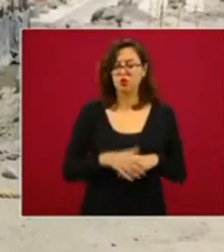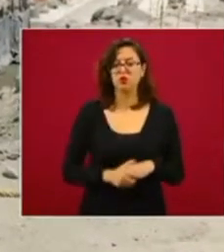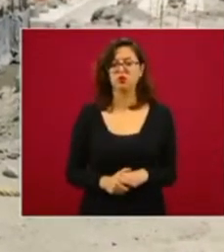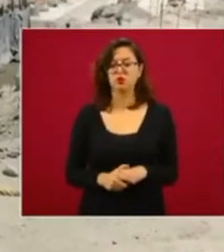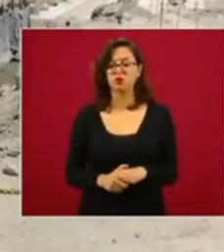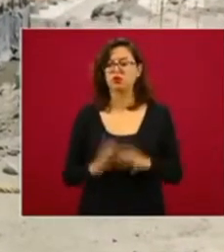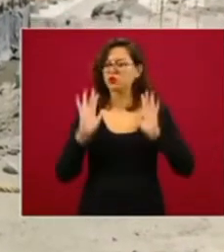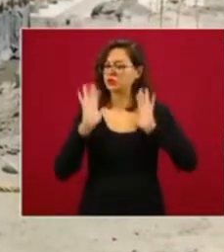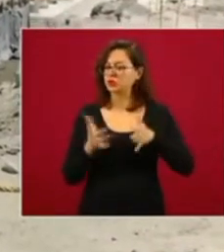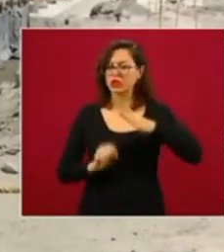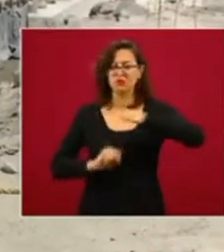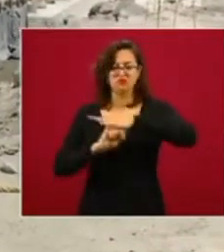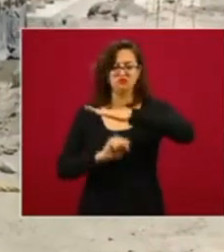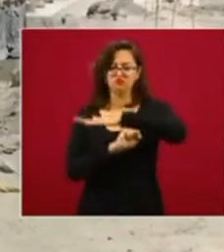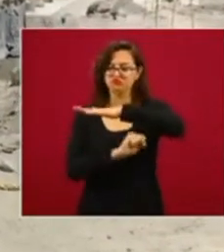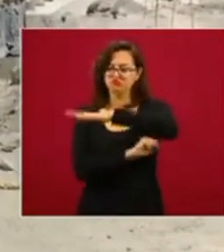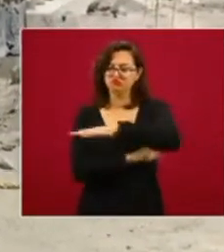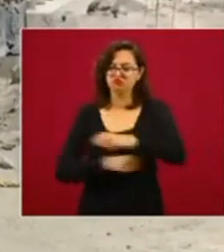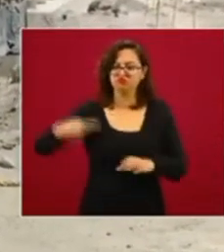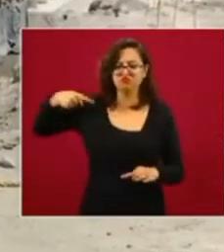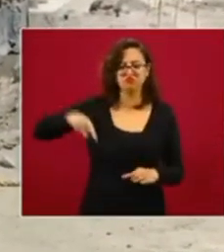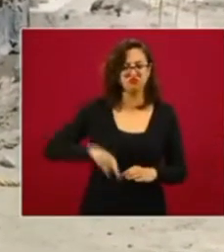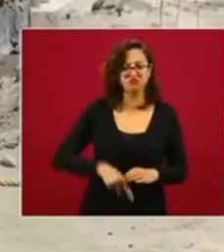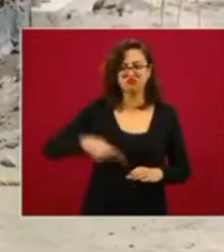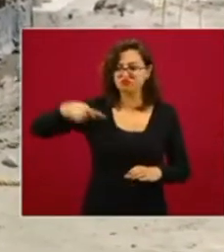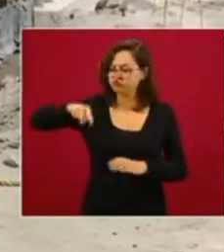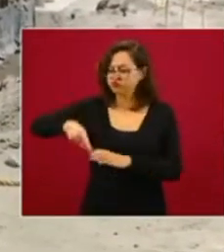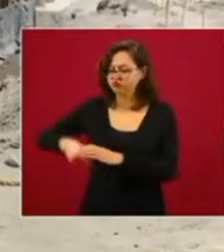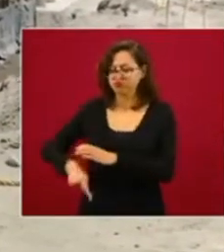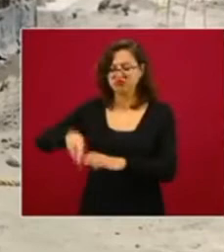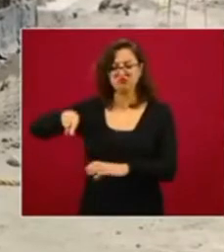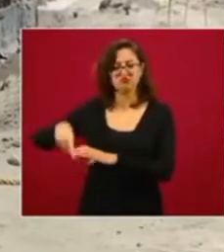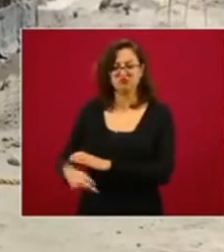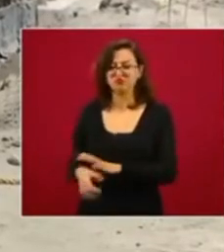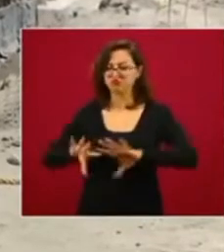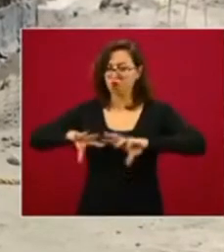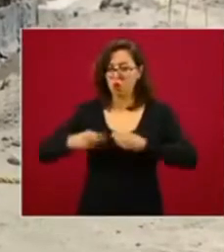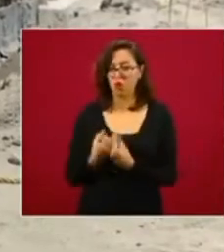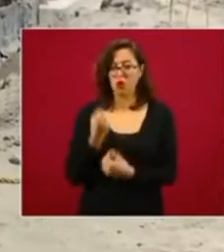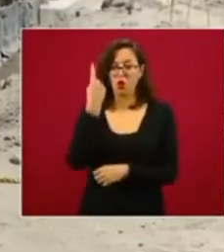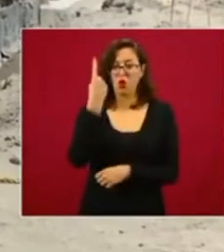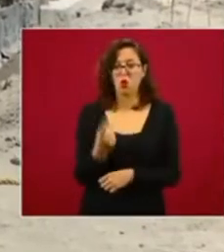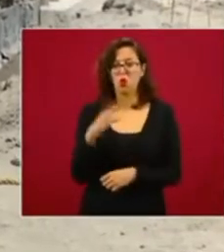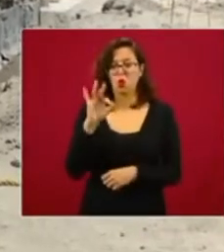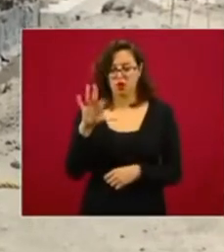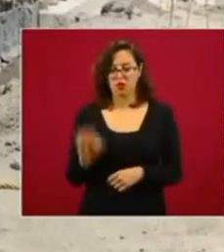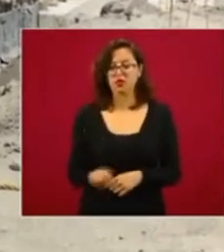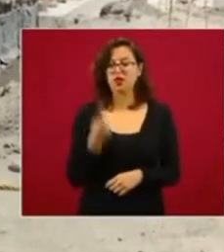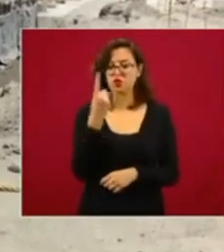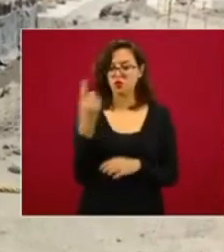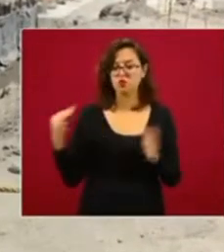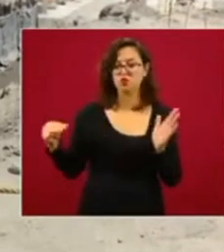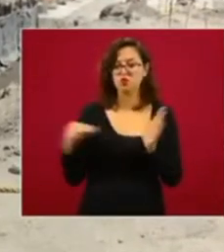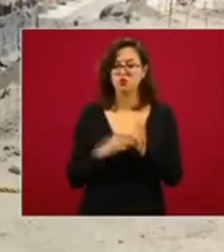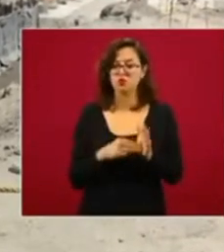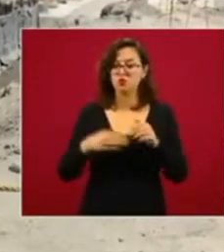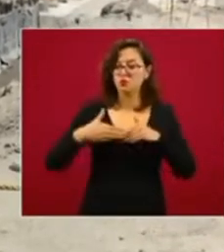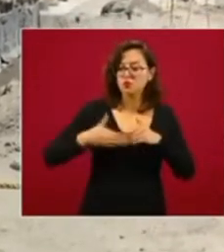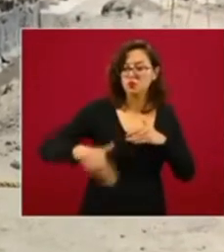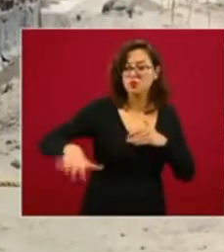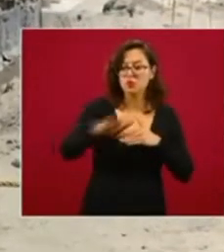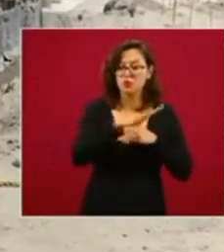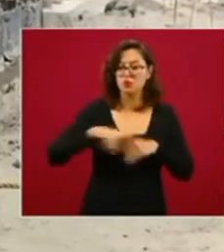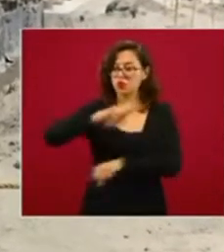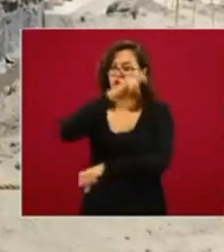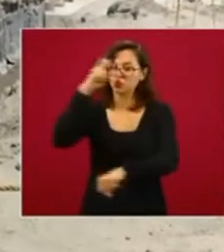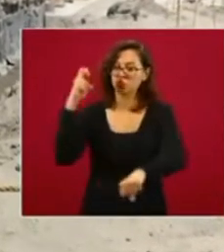Toda la cimentación profunda del paquete 1, 41.000 metros cúbicos de concreto que equivale al concreto